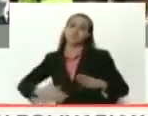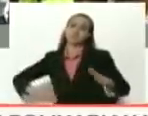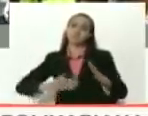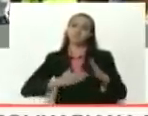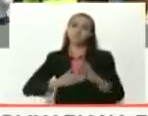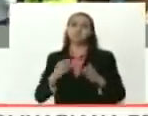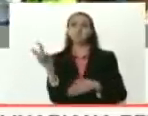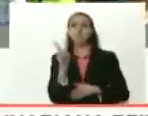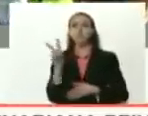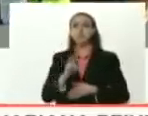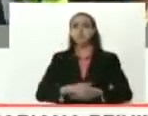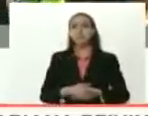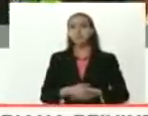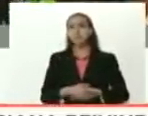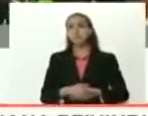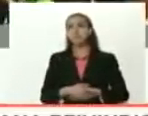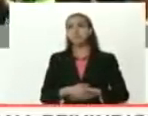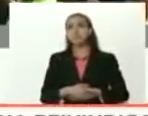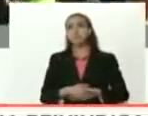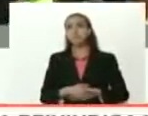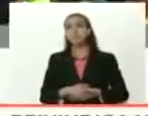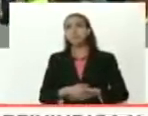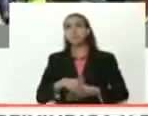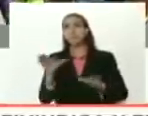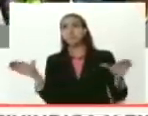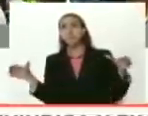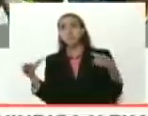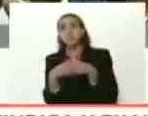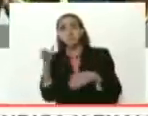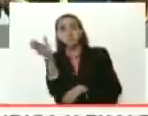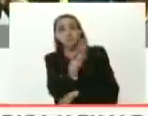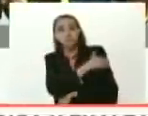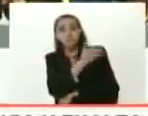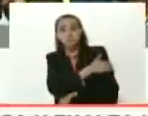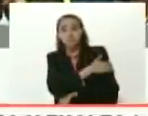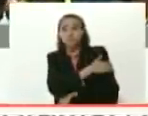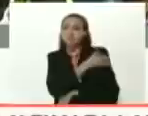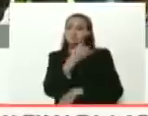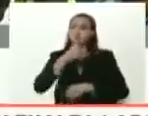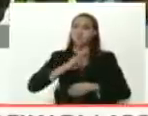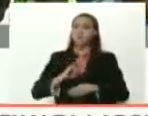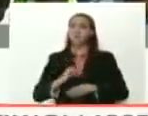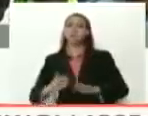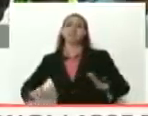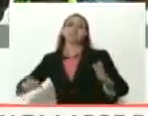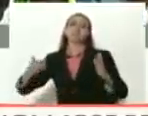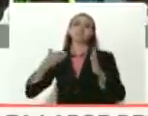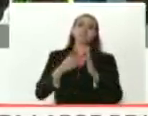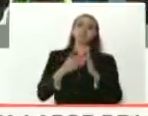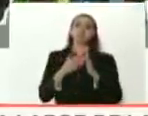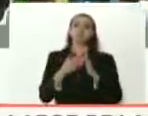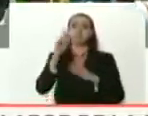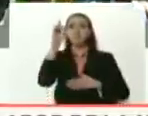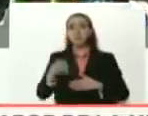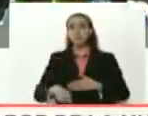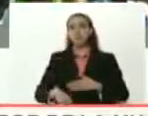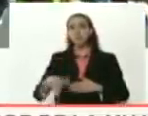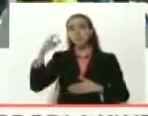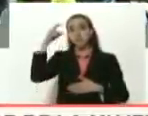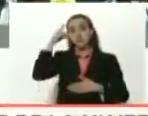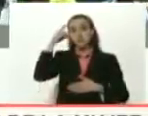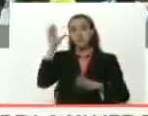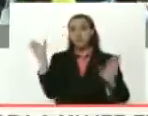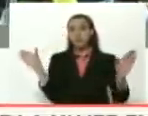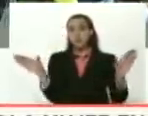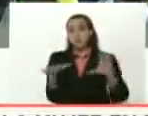Venezuela. La escualidez de la extrema derecha amenaza el día